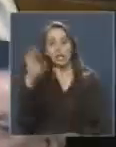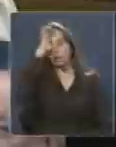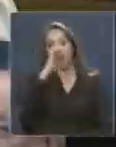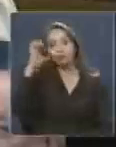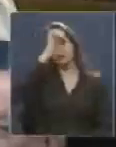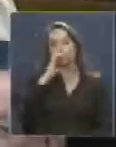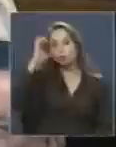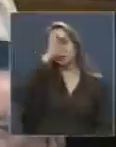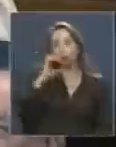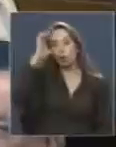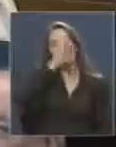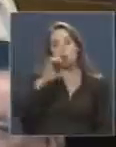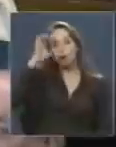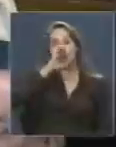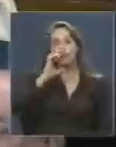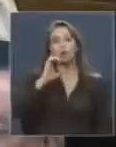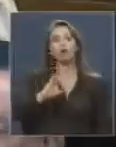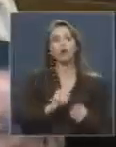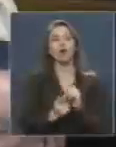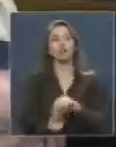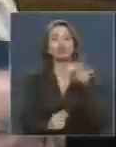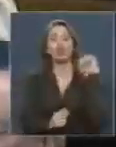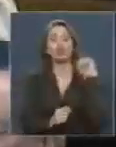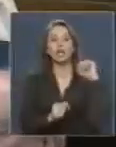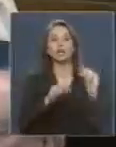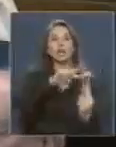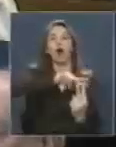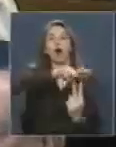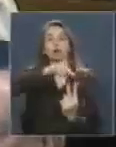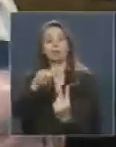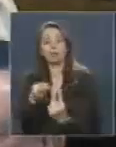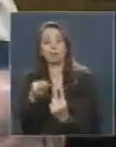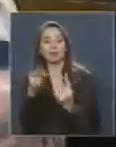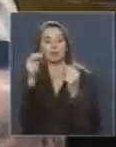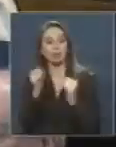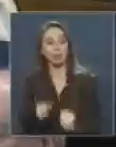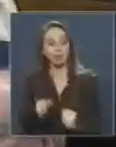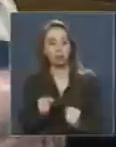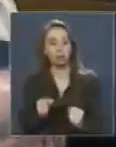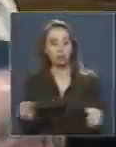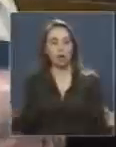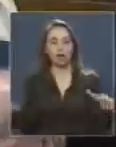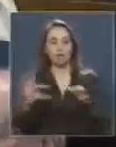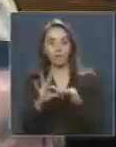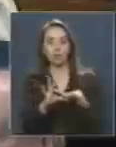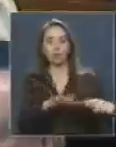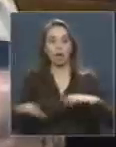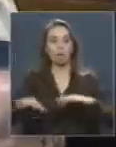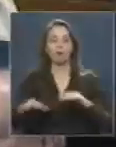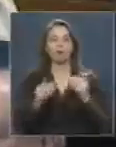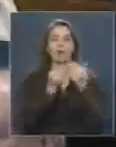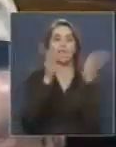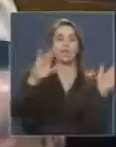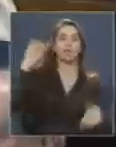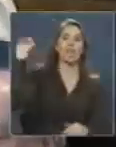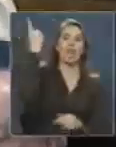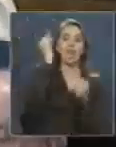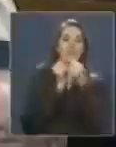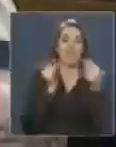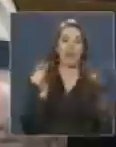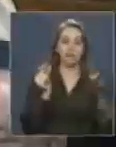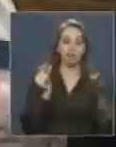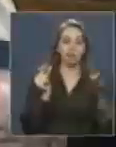búsqueda intensa de un socialismo alternativo, capaz de entrelazar los movimientos de liberación nacional